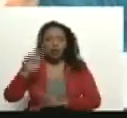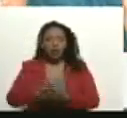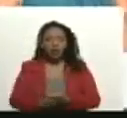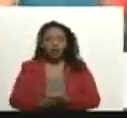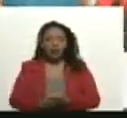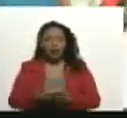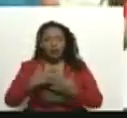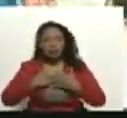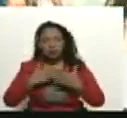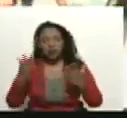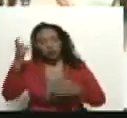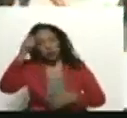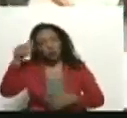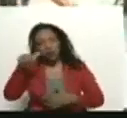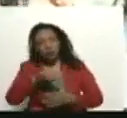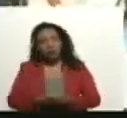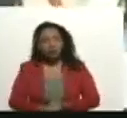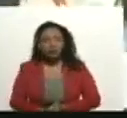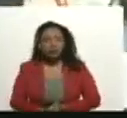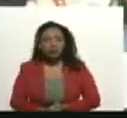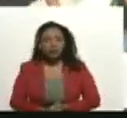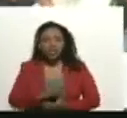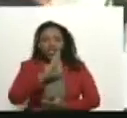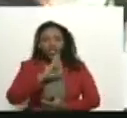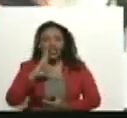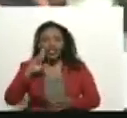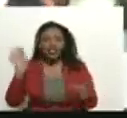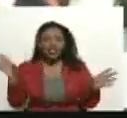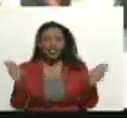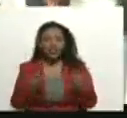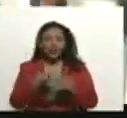al servicio del pueblo. Roger Villegas, La Noticia.